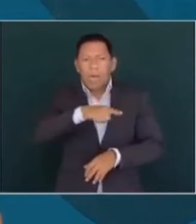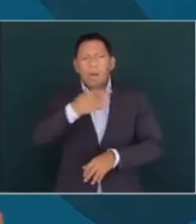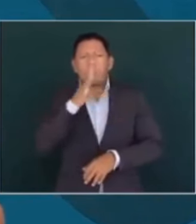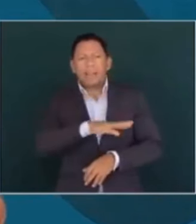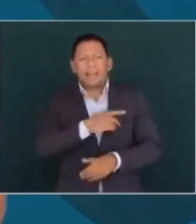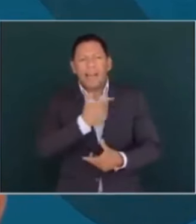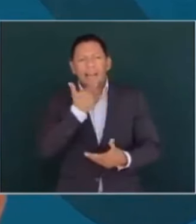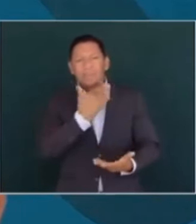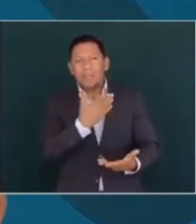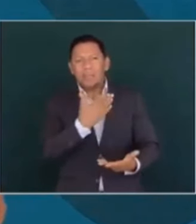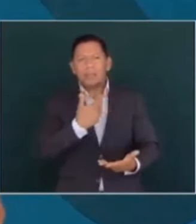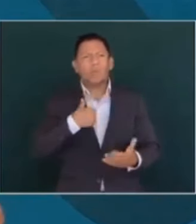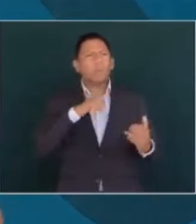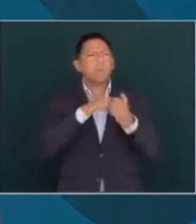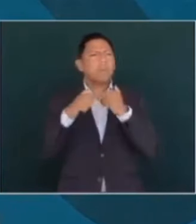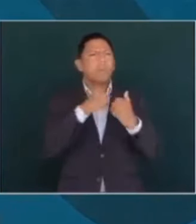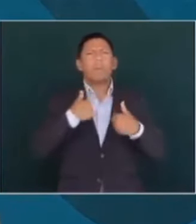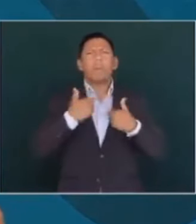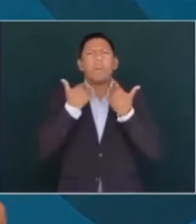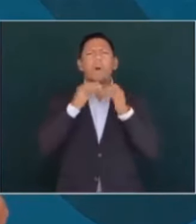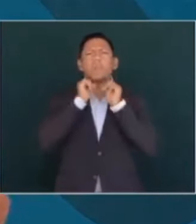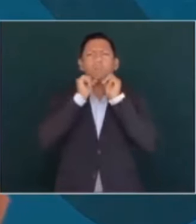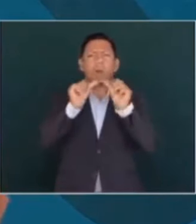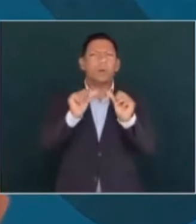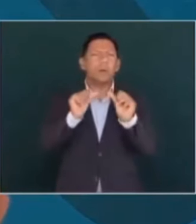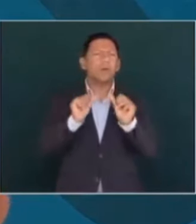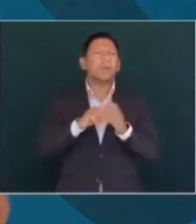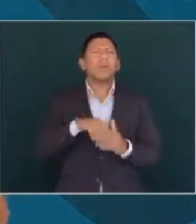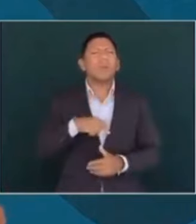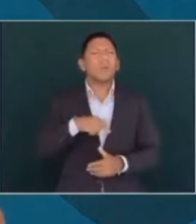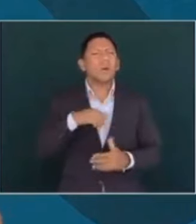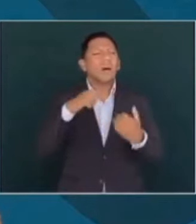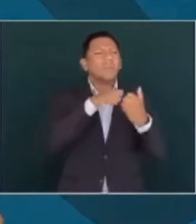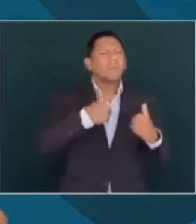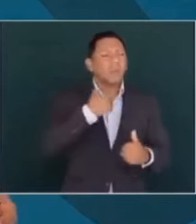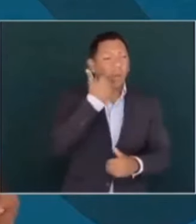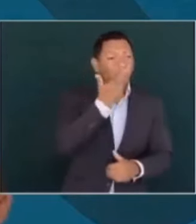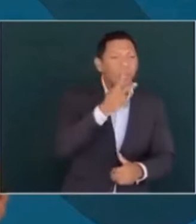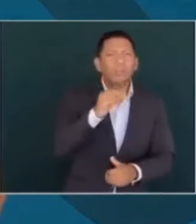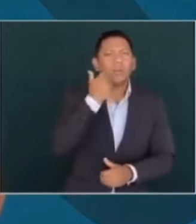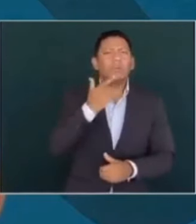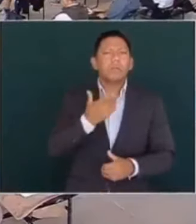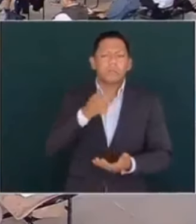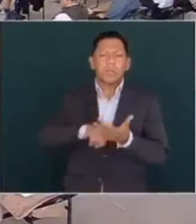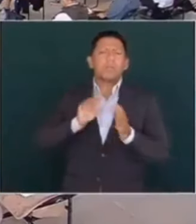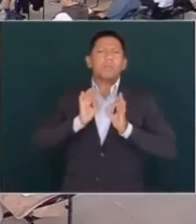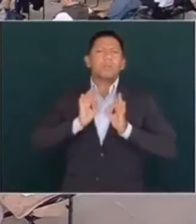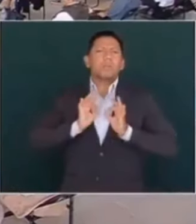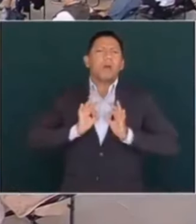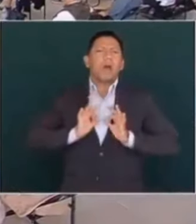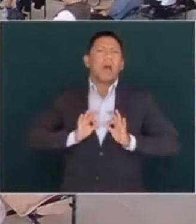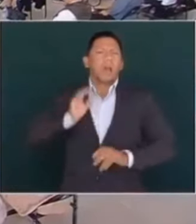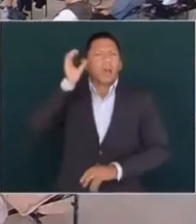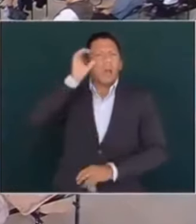manifiestan absolutamente en nada. Son cómplices por el silencio que han guardado.